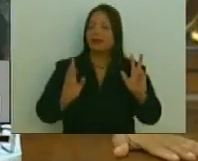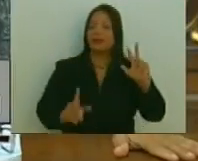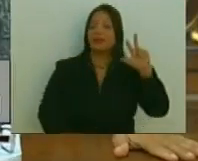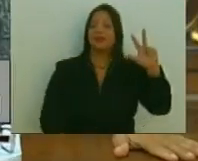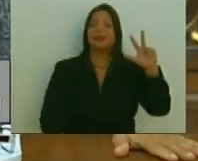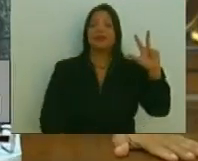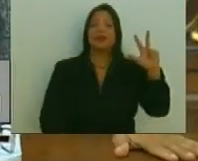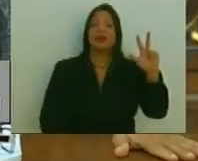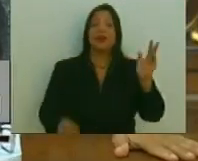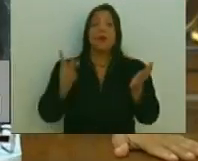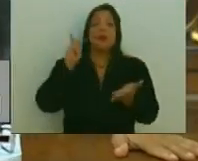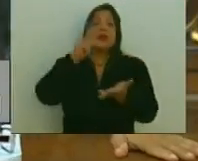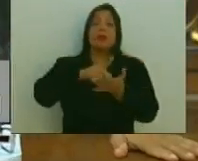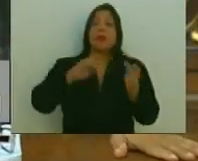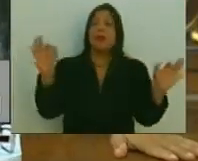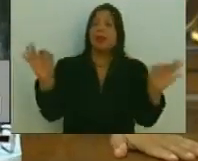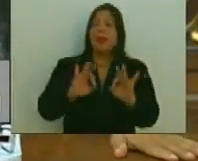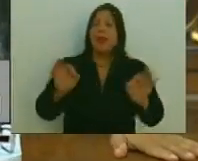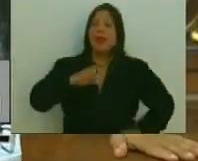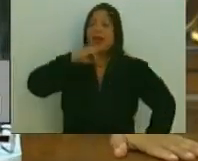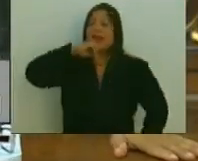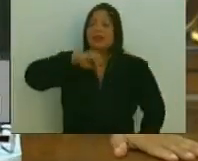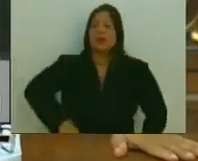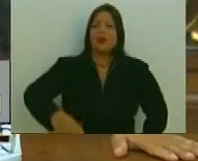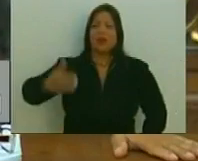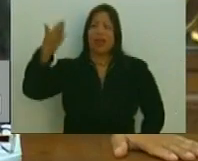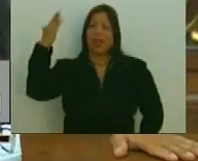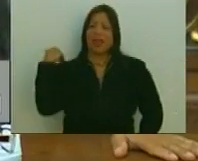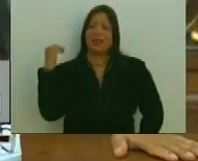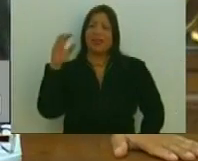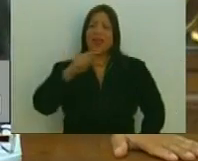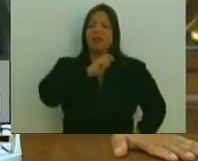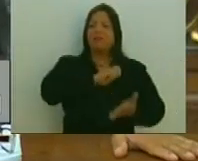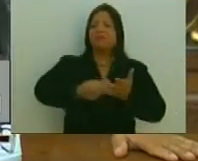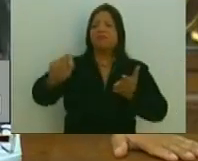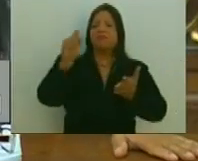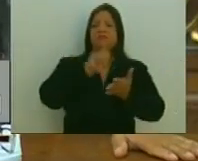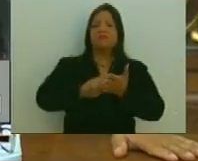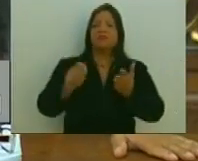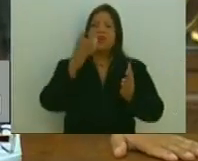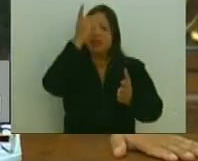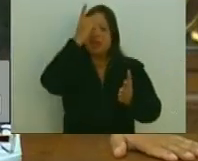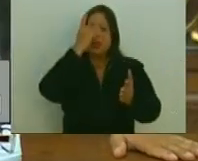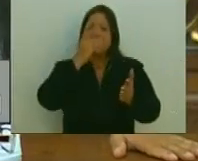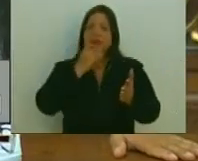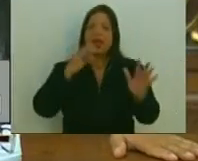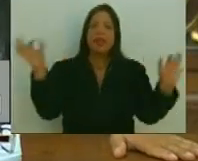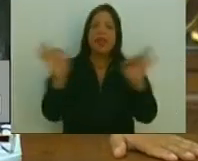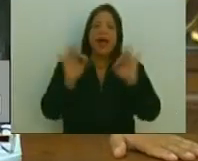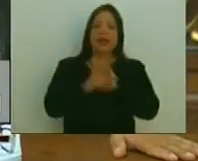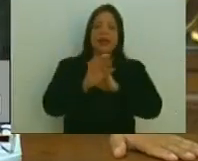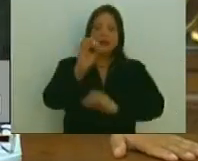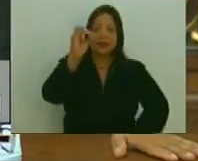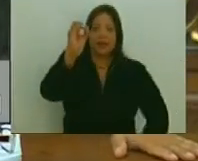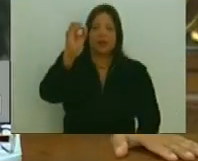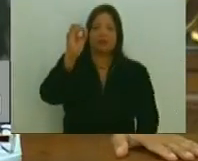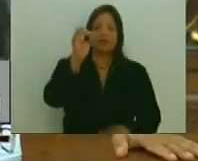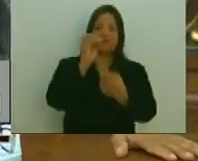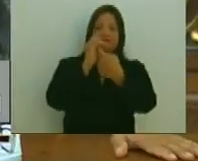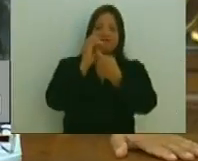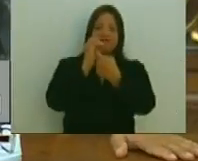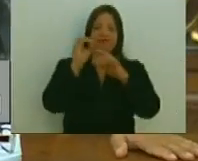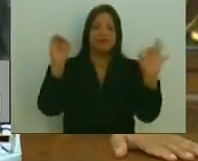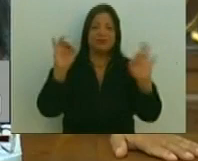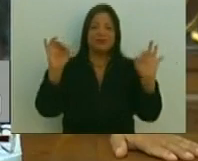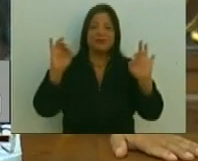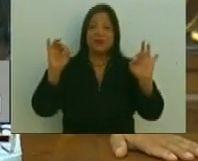No participábamos. La historia venezolana se escribía sin la participación de este sector que tiene